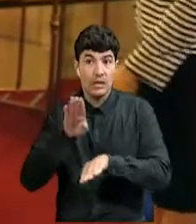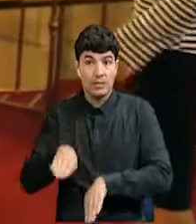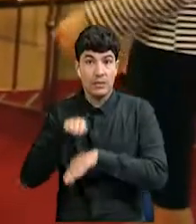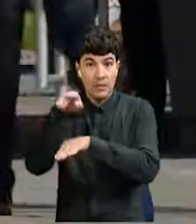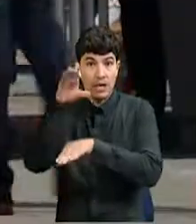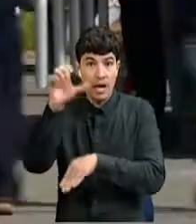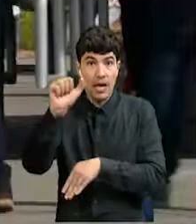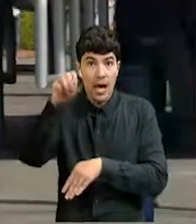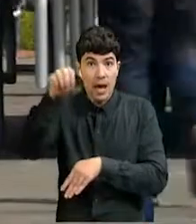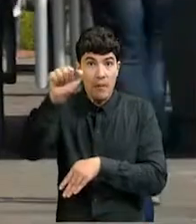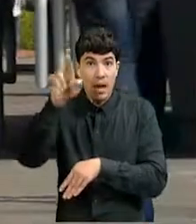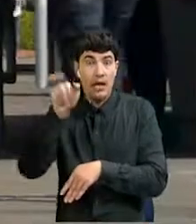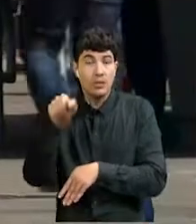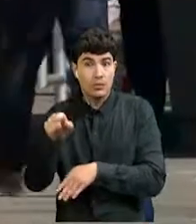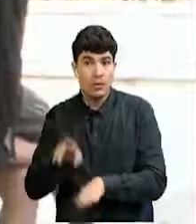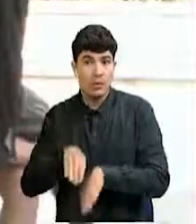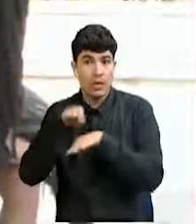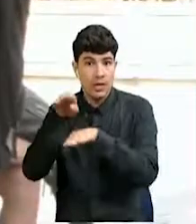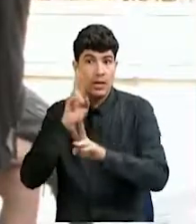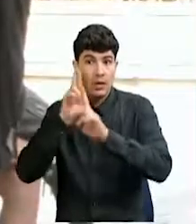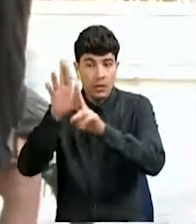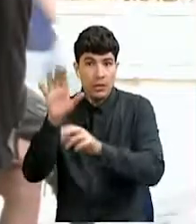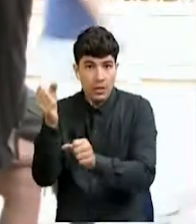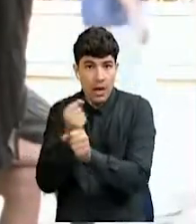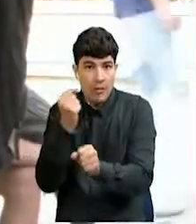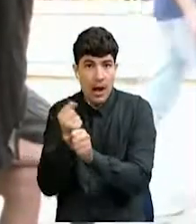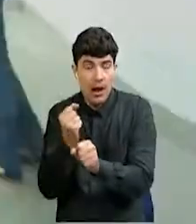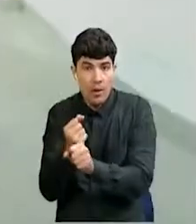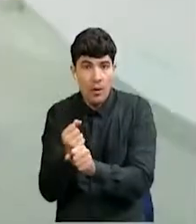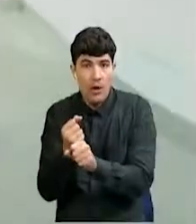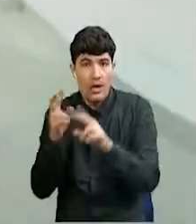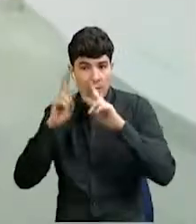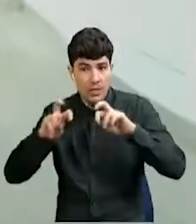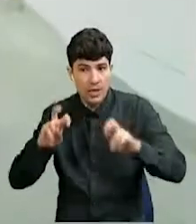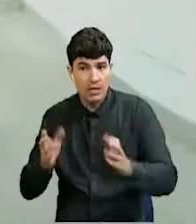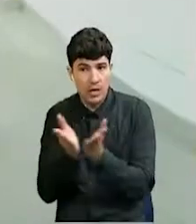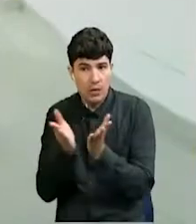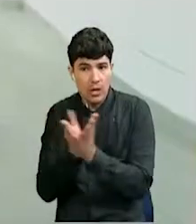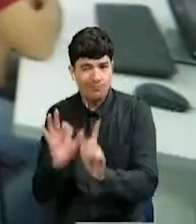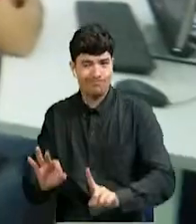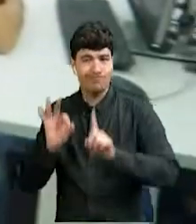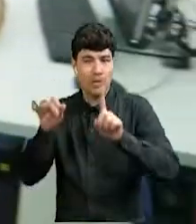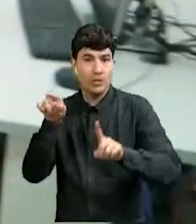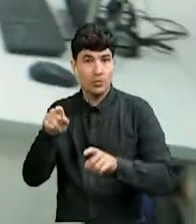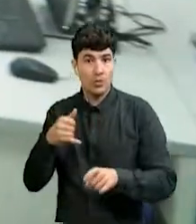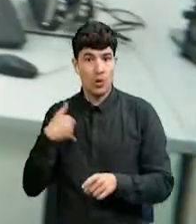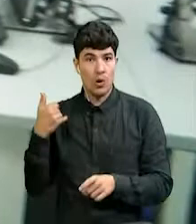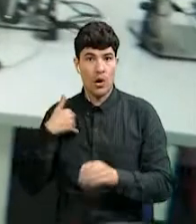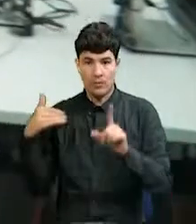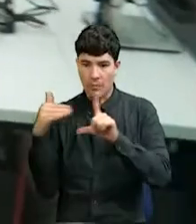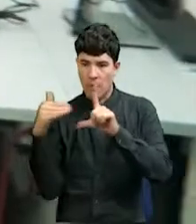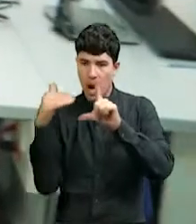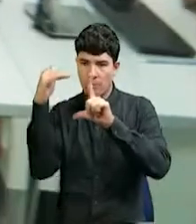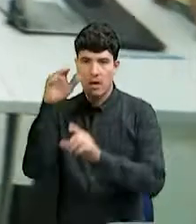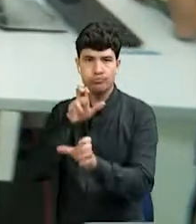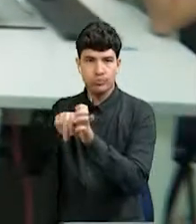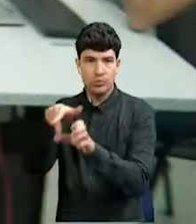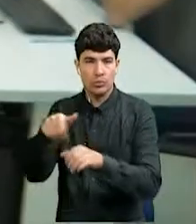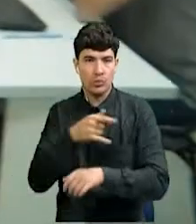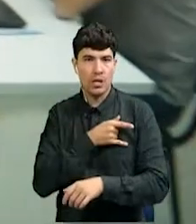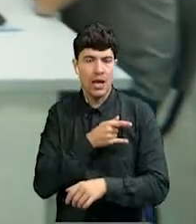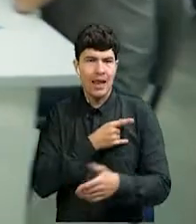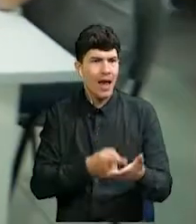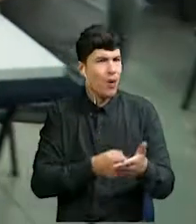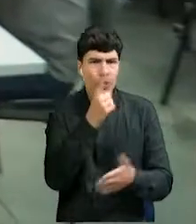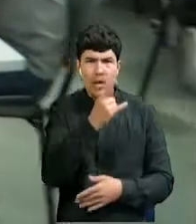Cámara resaltó el trabajo educativo que realiza esta institución educativa en el departamento, donde se vinculan jóvenes de todos los estratos sociales. Es la única